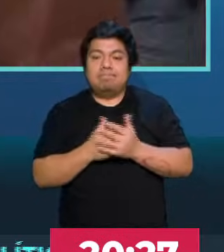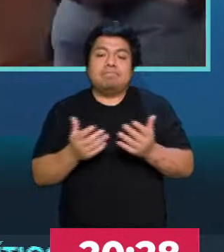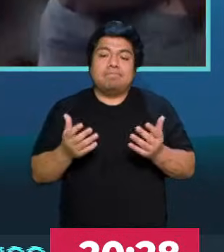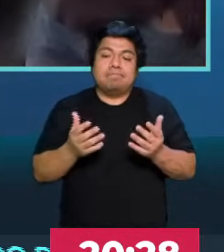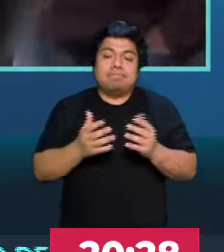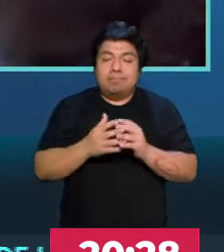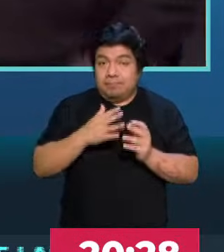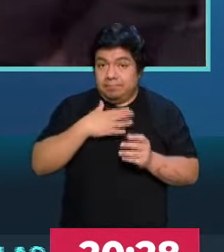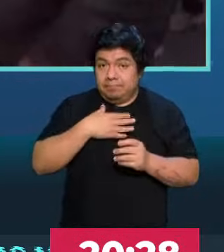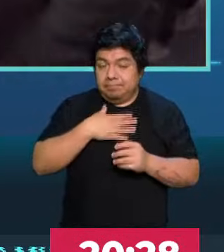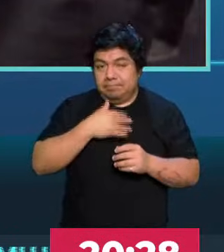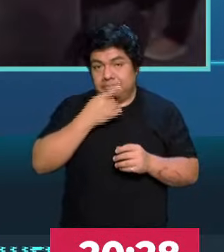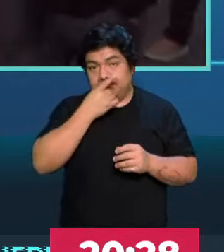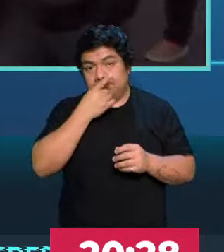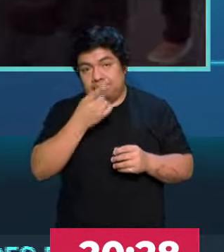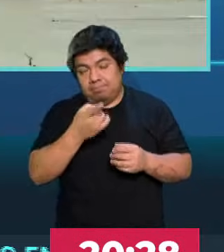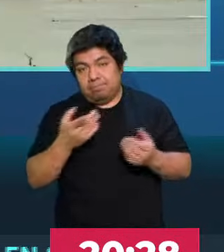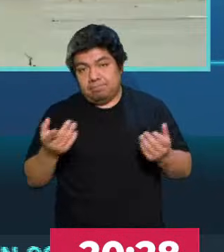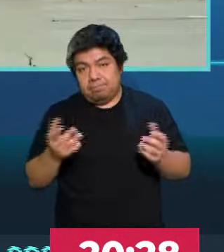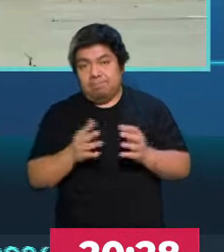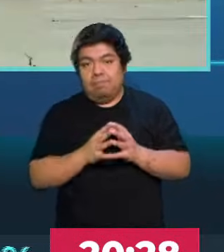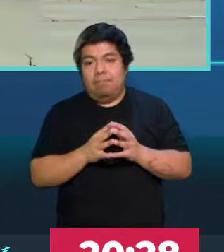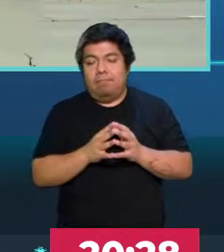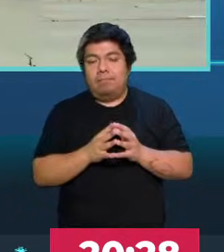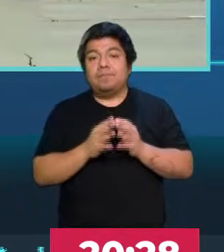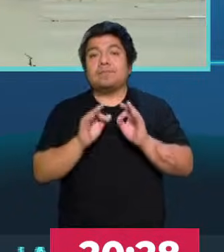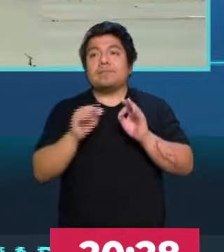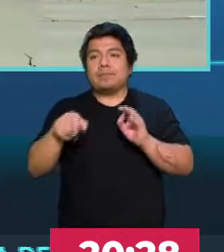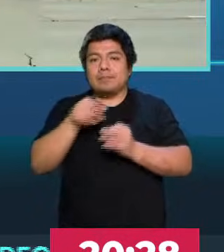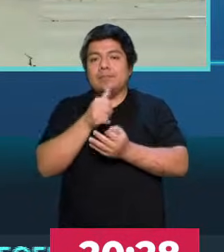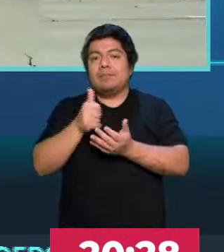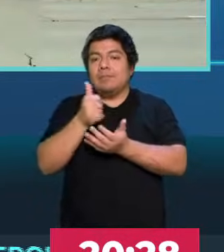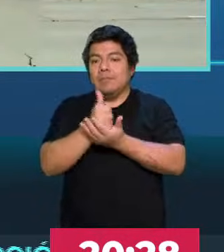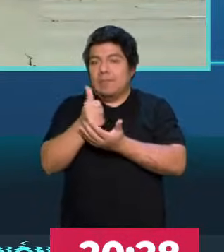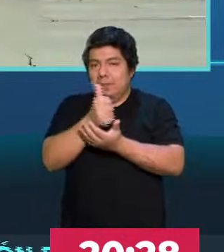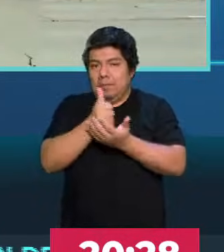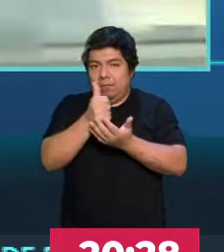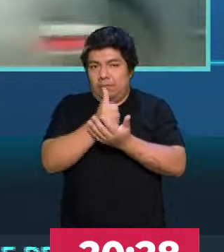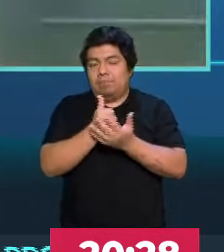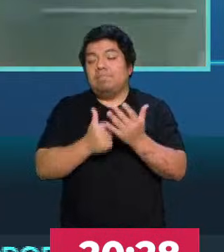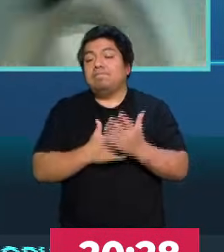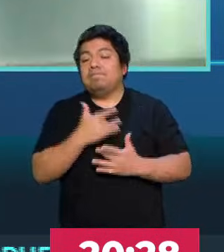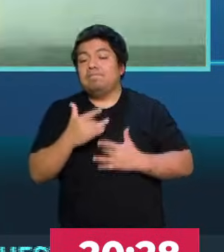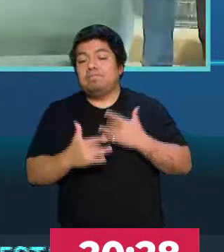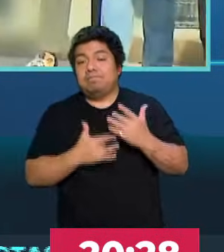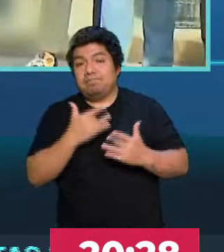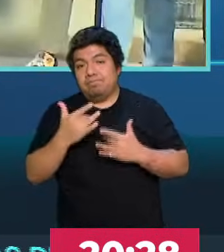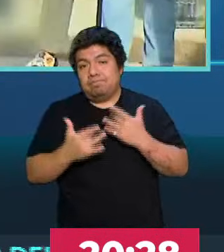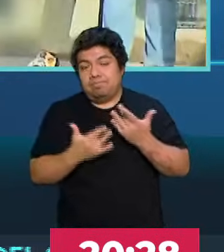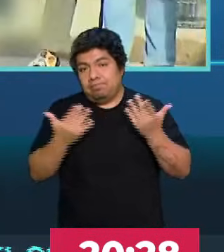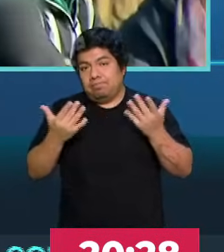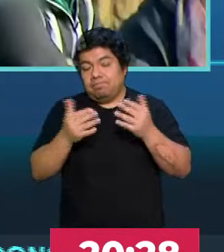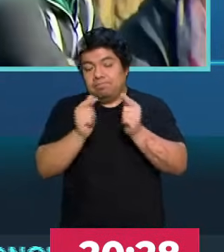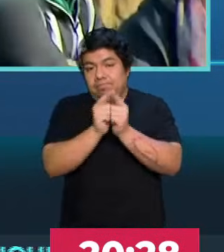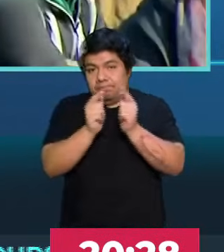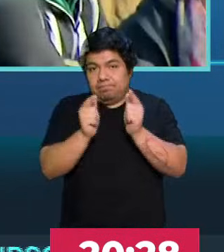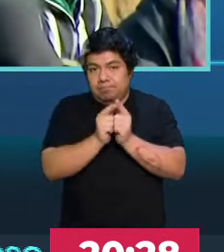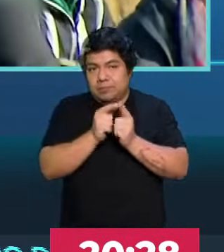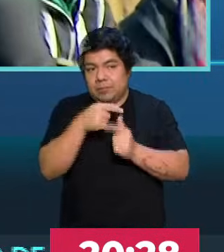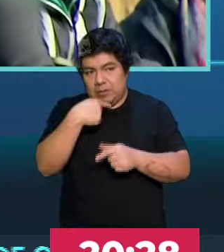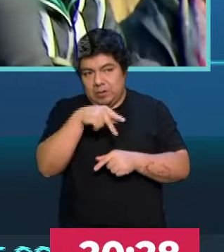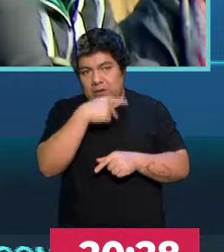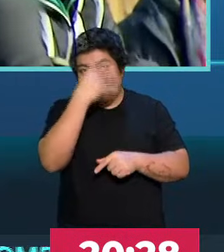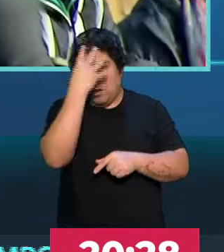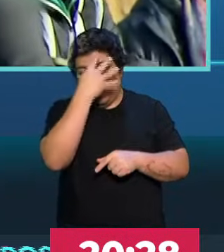lo menciono porque al final de cuentas es el tipo de ciudades que desde la perspectiva del grupo de Trump y sus